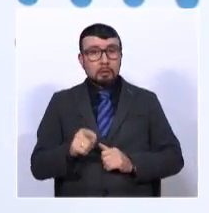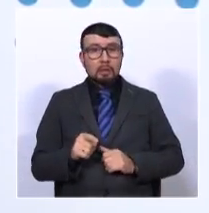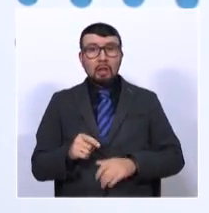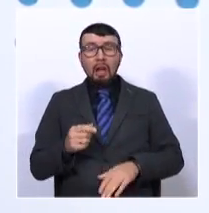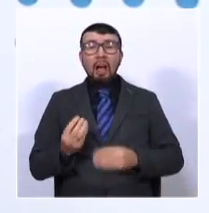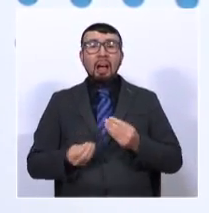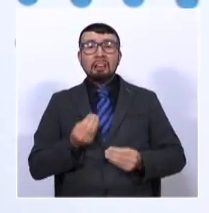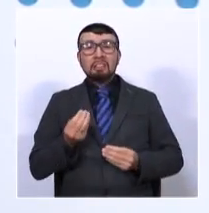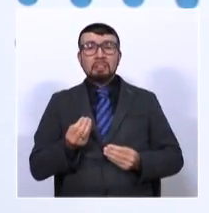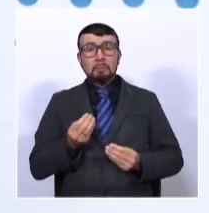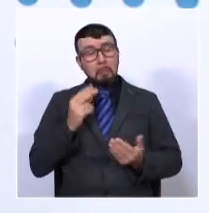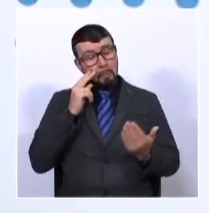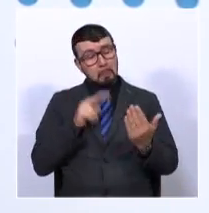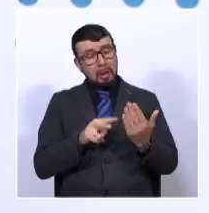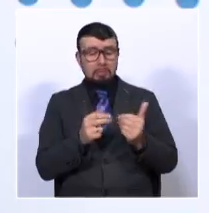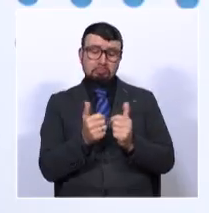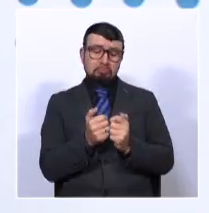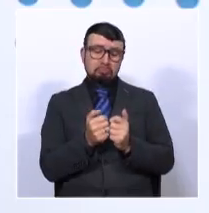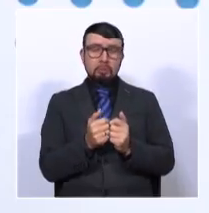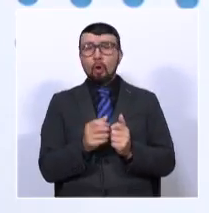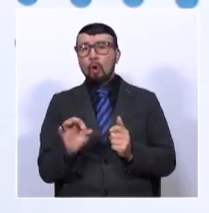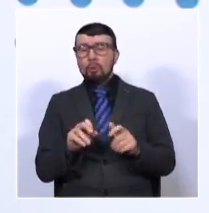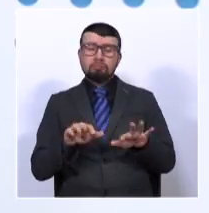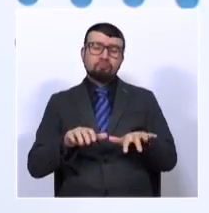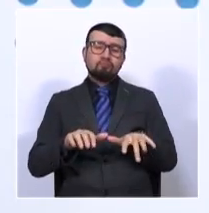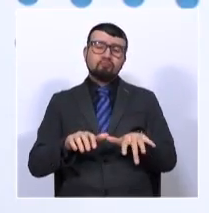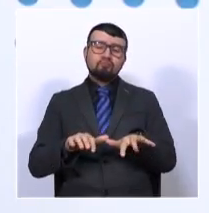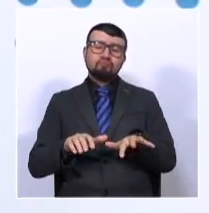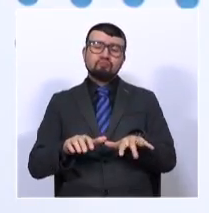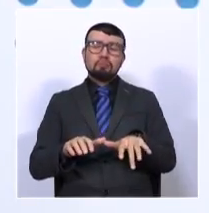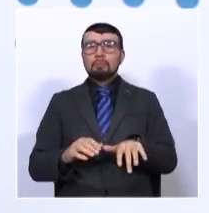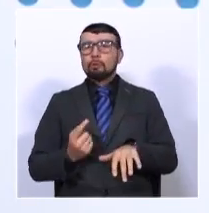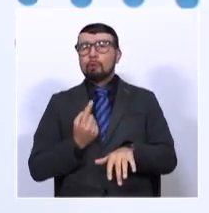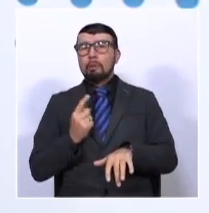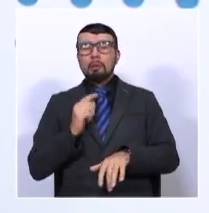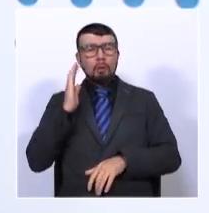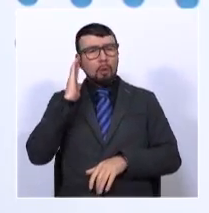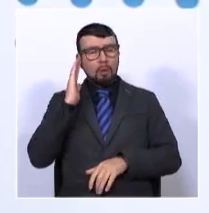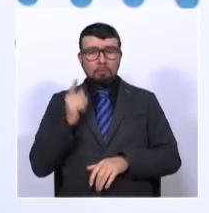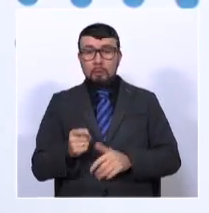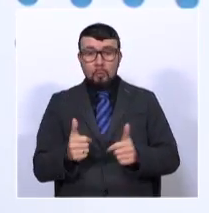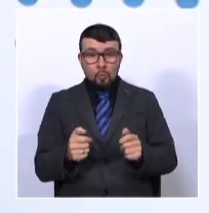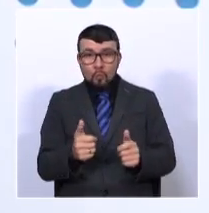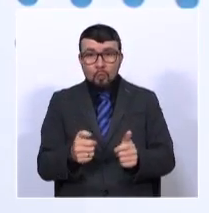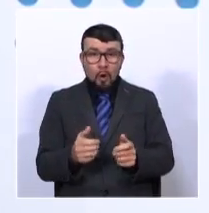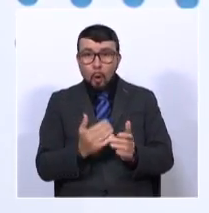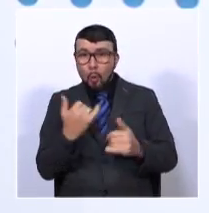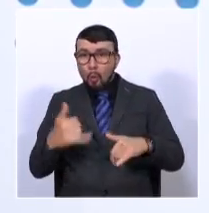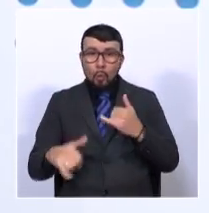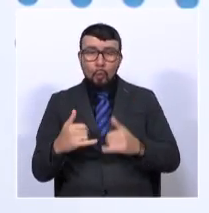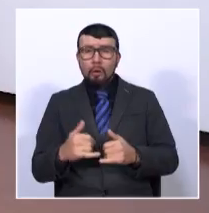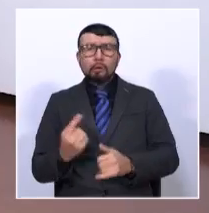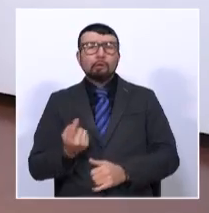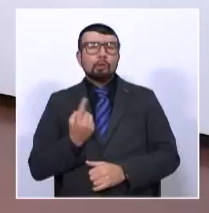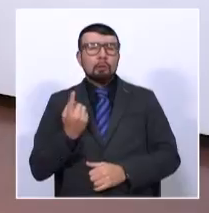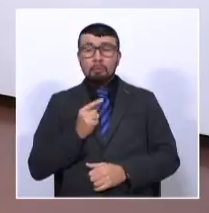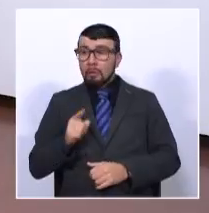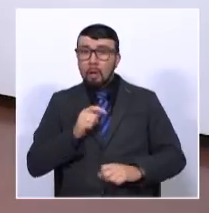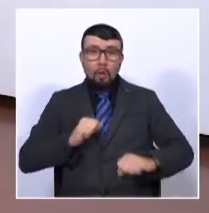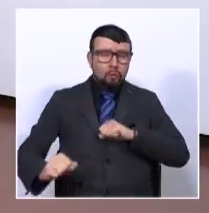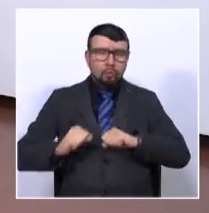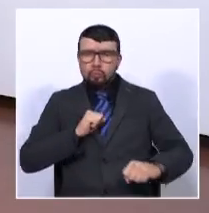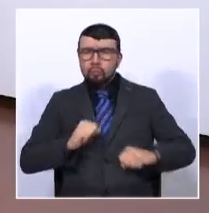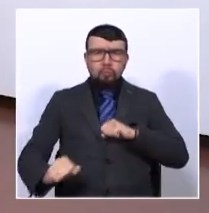manos, dedicados al computador, al celular, al play, a todas estas